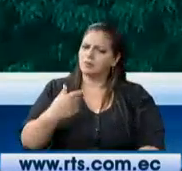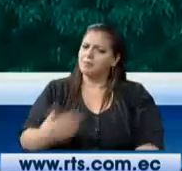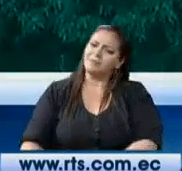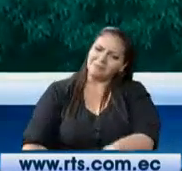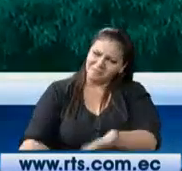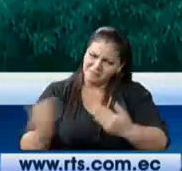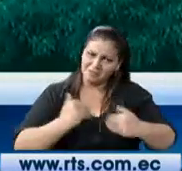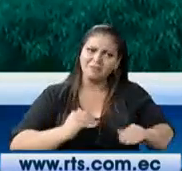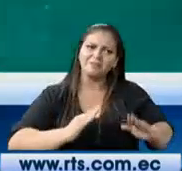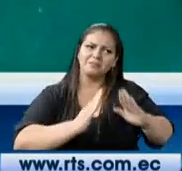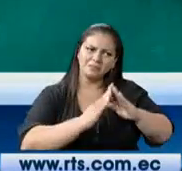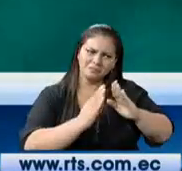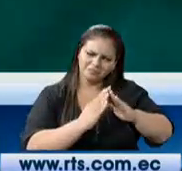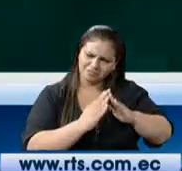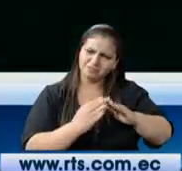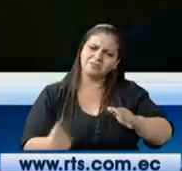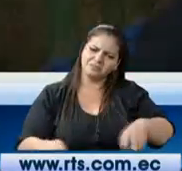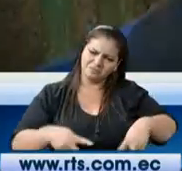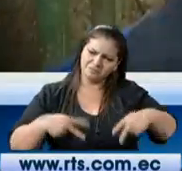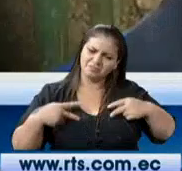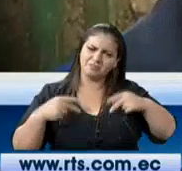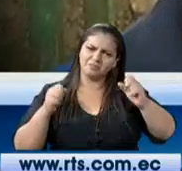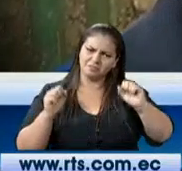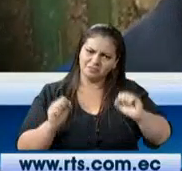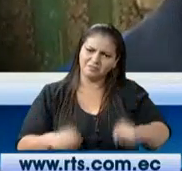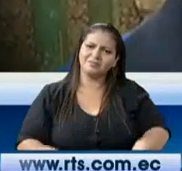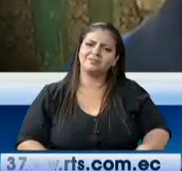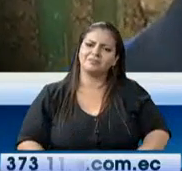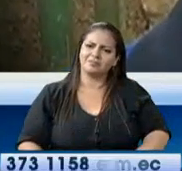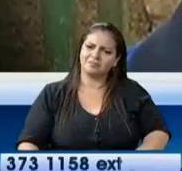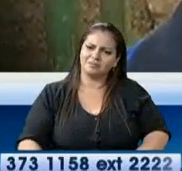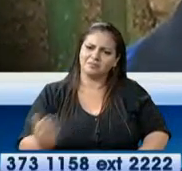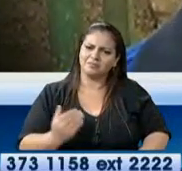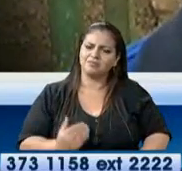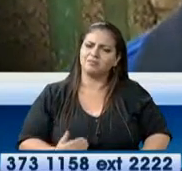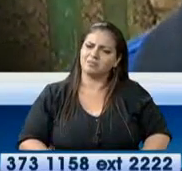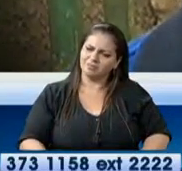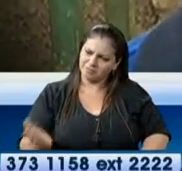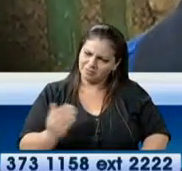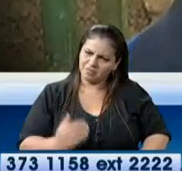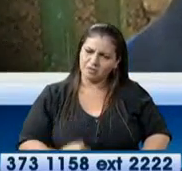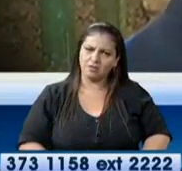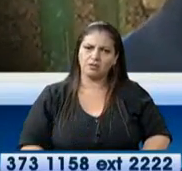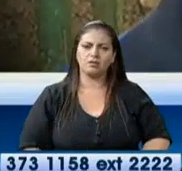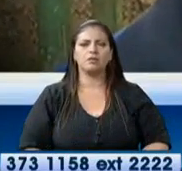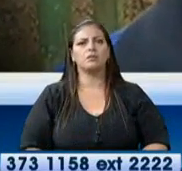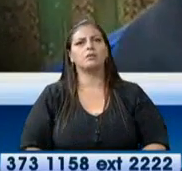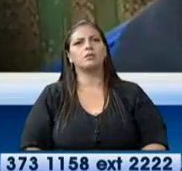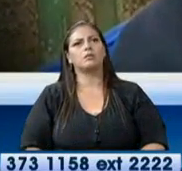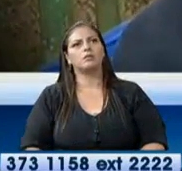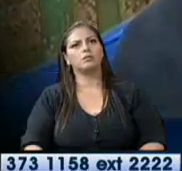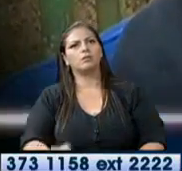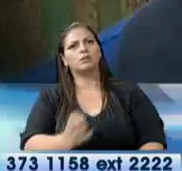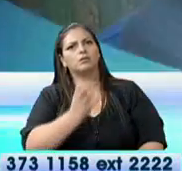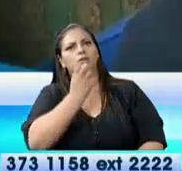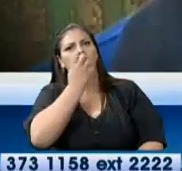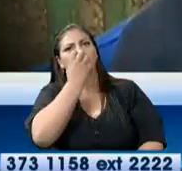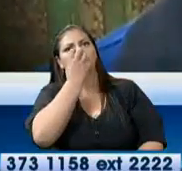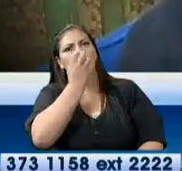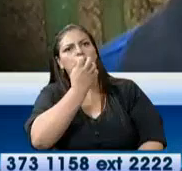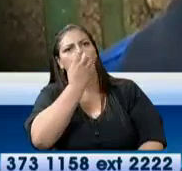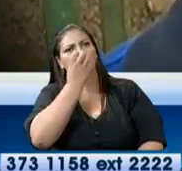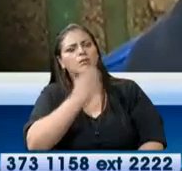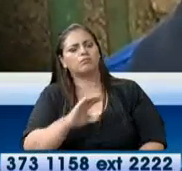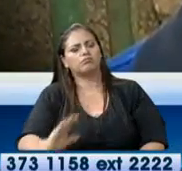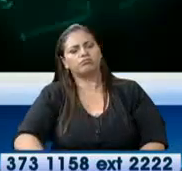de la Florida. A un costo. Conmigo, porque incluso nos ha amenazado, que no va a hacer cosas, porque nosotros le damos la espalda, pero que a veces también,